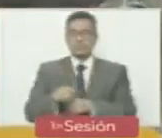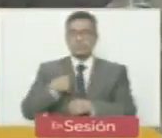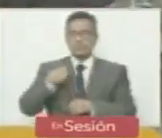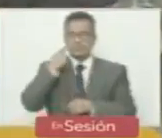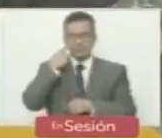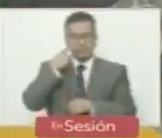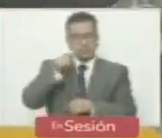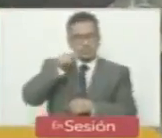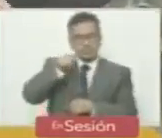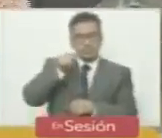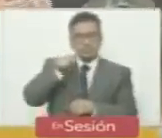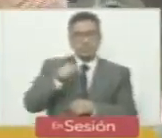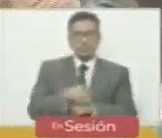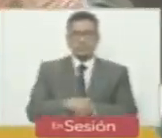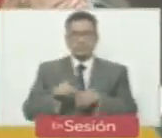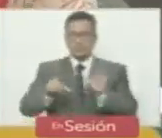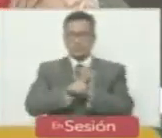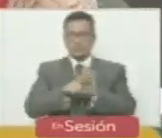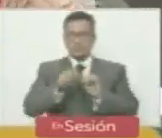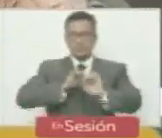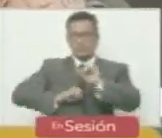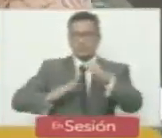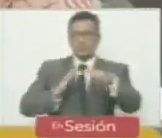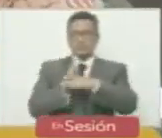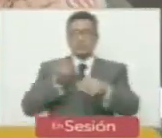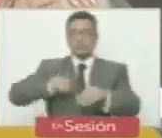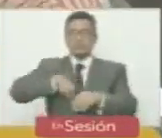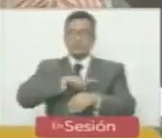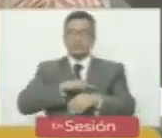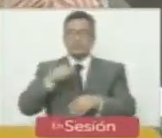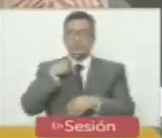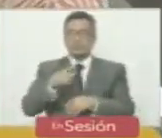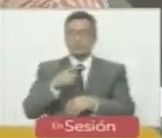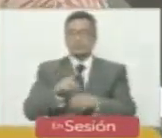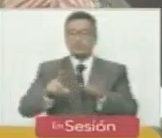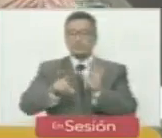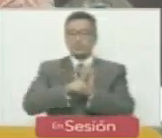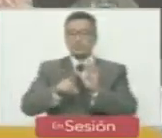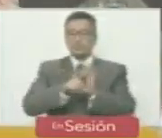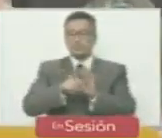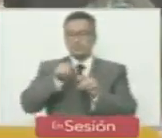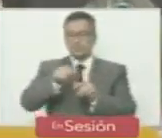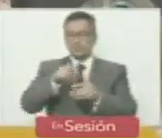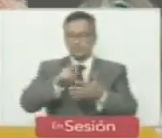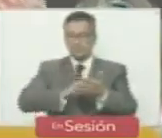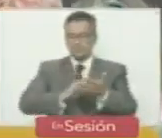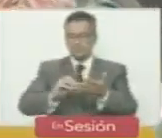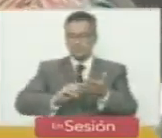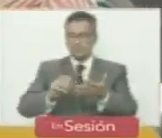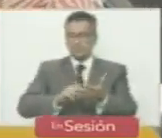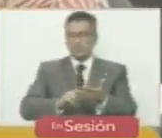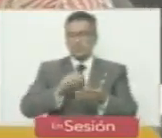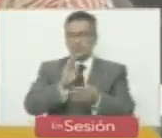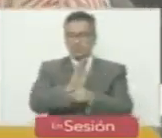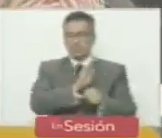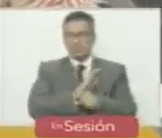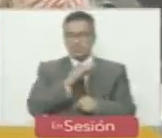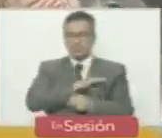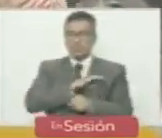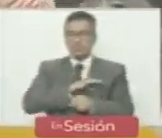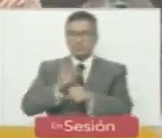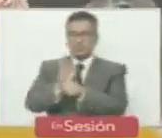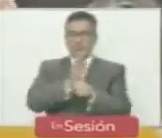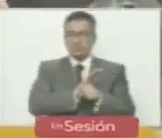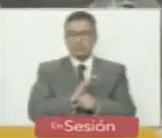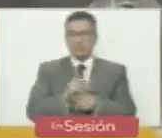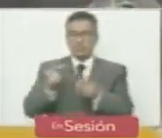identificar también que la ley antibloqueo, nosotros decíamos, en esa ley, y ahí está marcado, protección social y protección